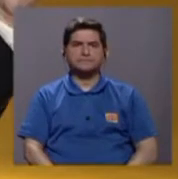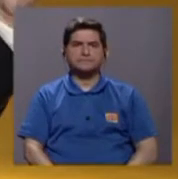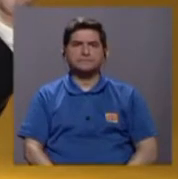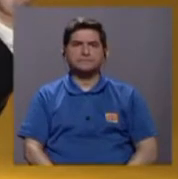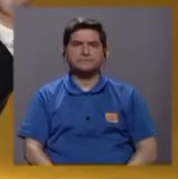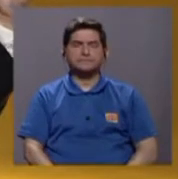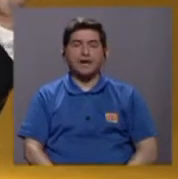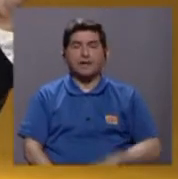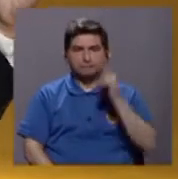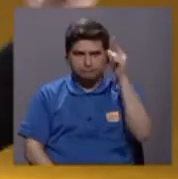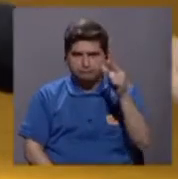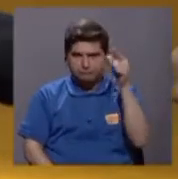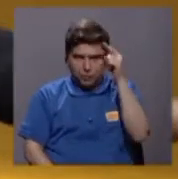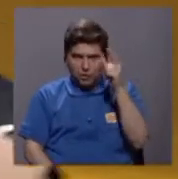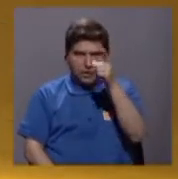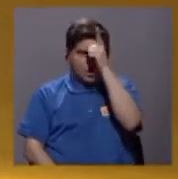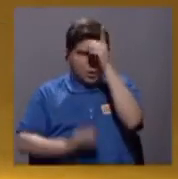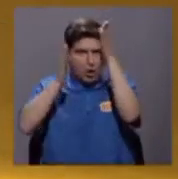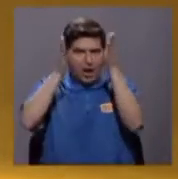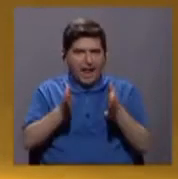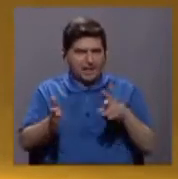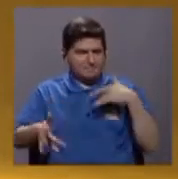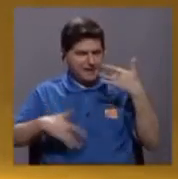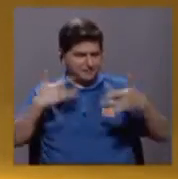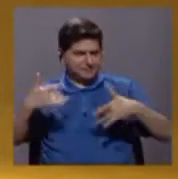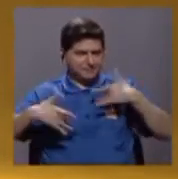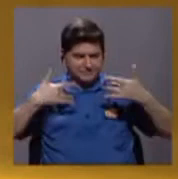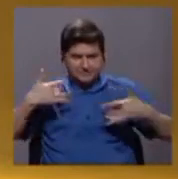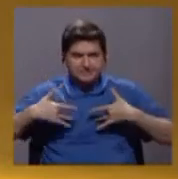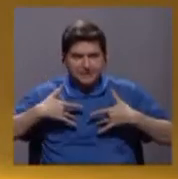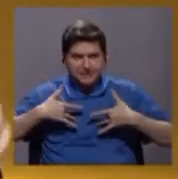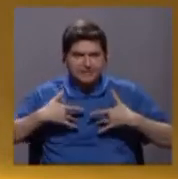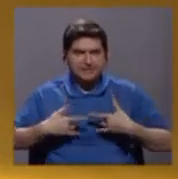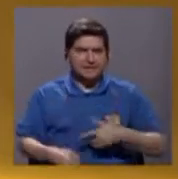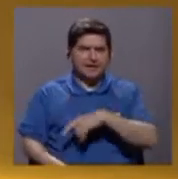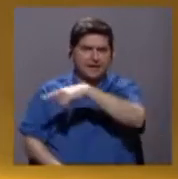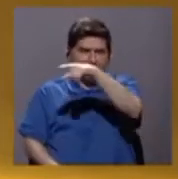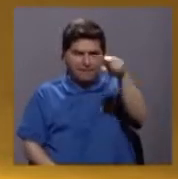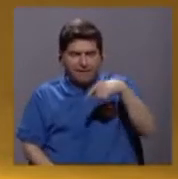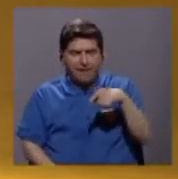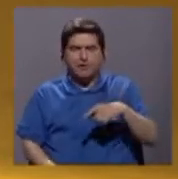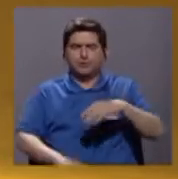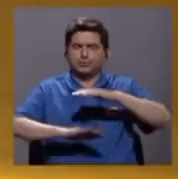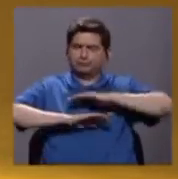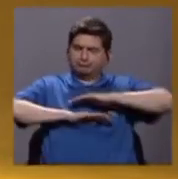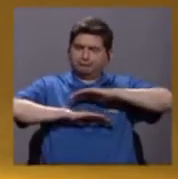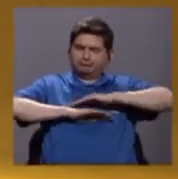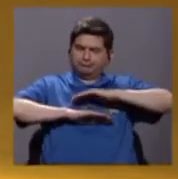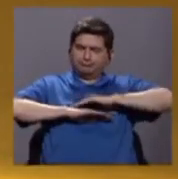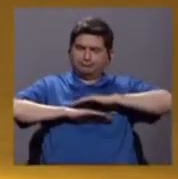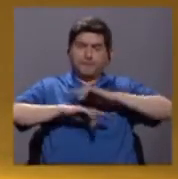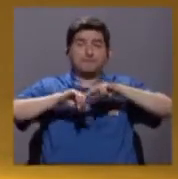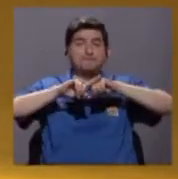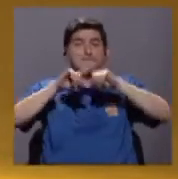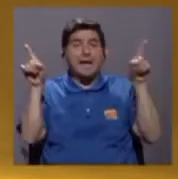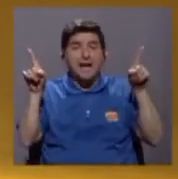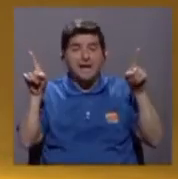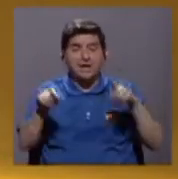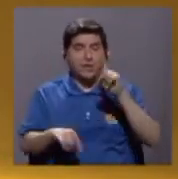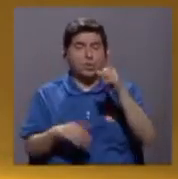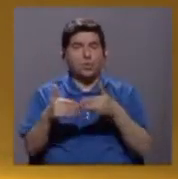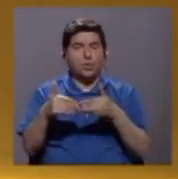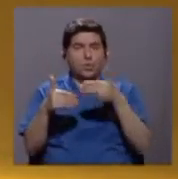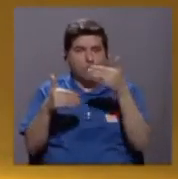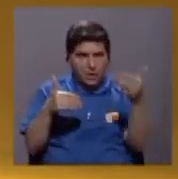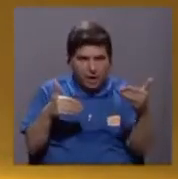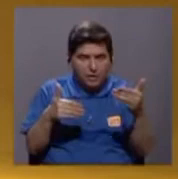no hay duda de que los alemanes se tienen que sentir muy complacidos, pero una de las cosas que me